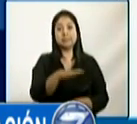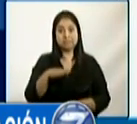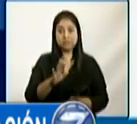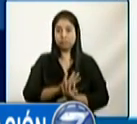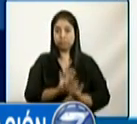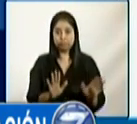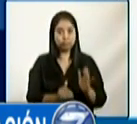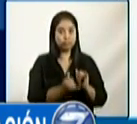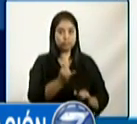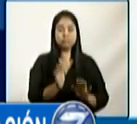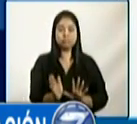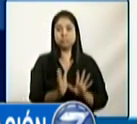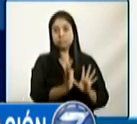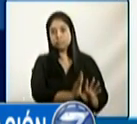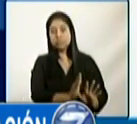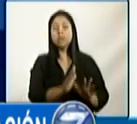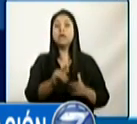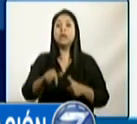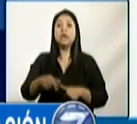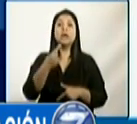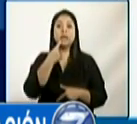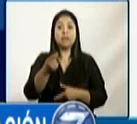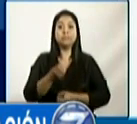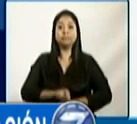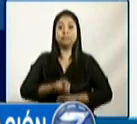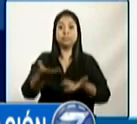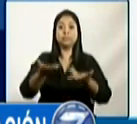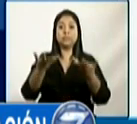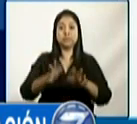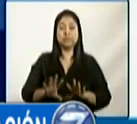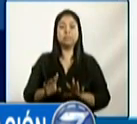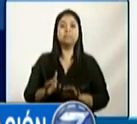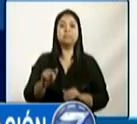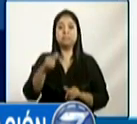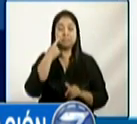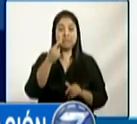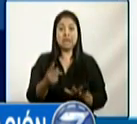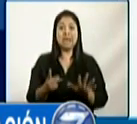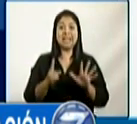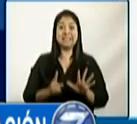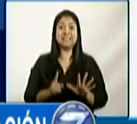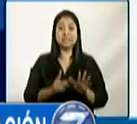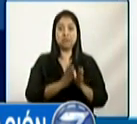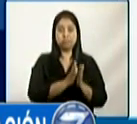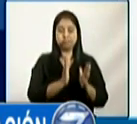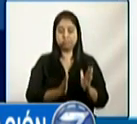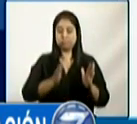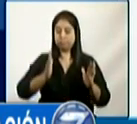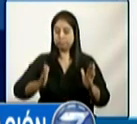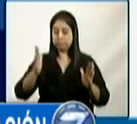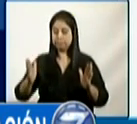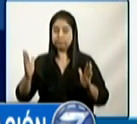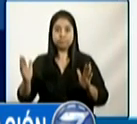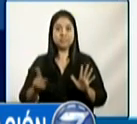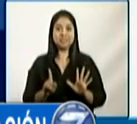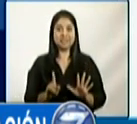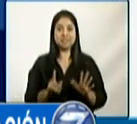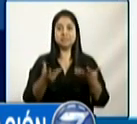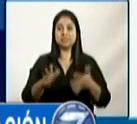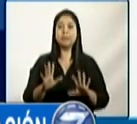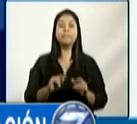Hemos dado como plazo cubrir las seis subfases del grupo de la fase